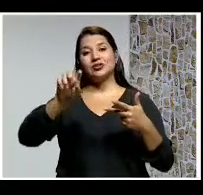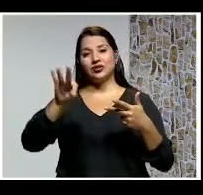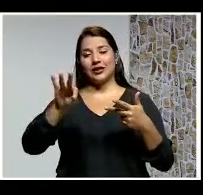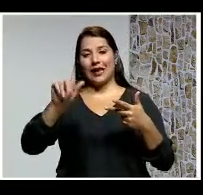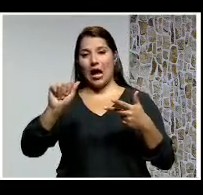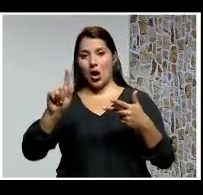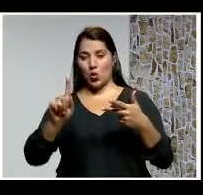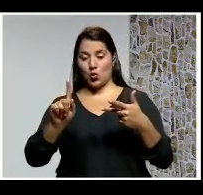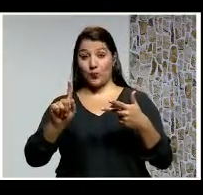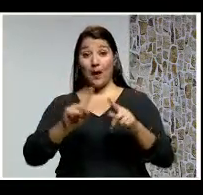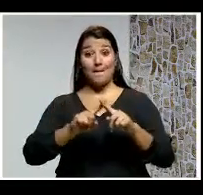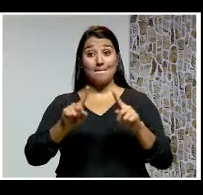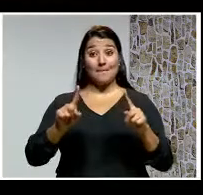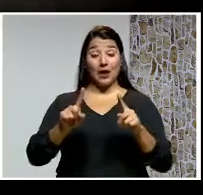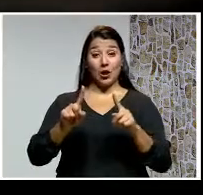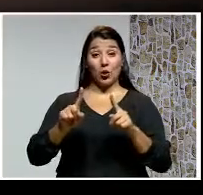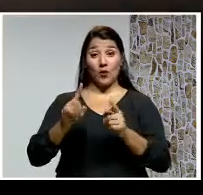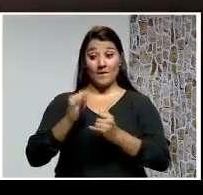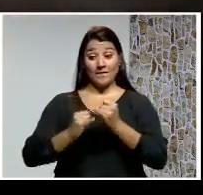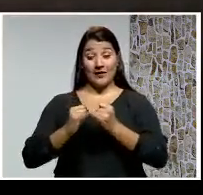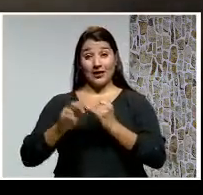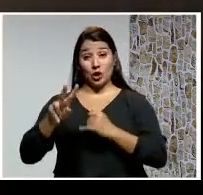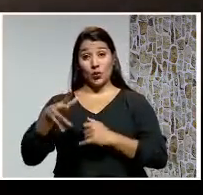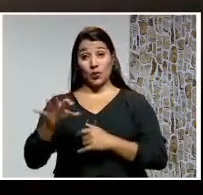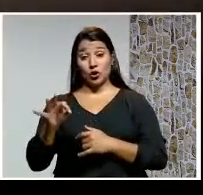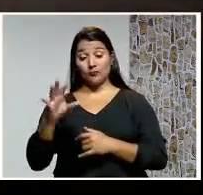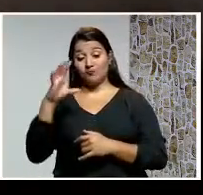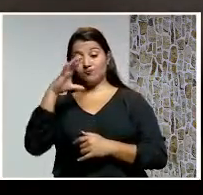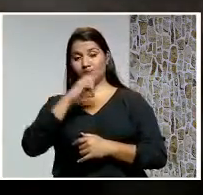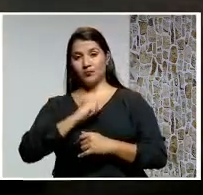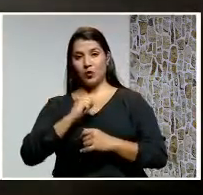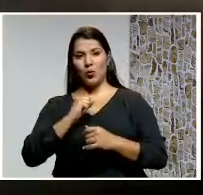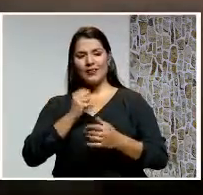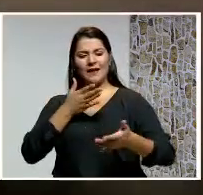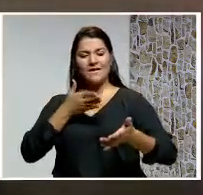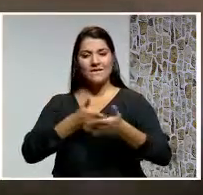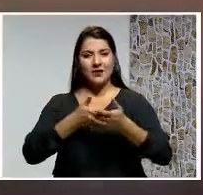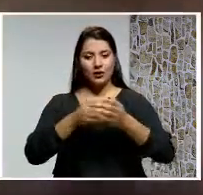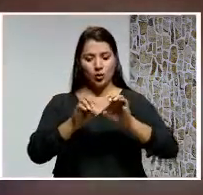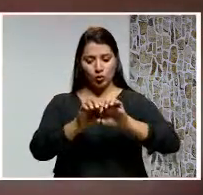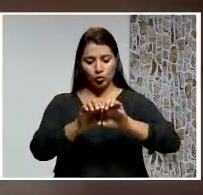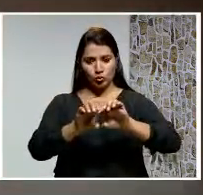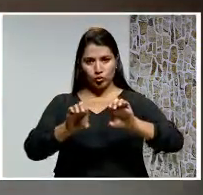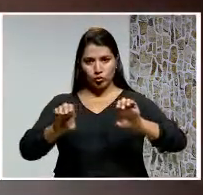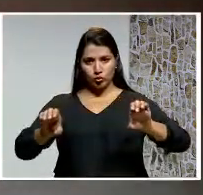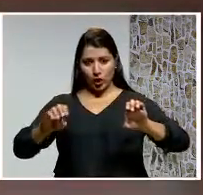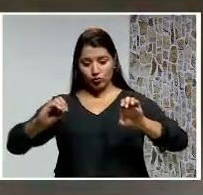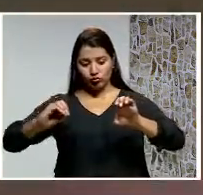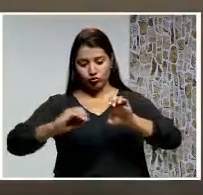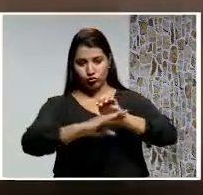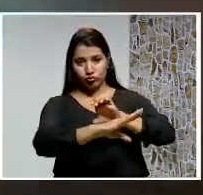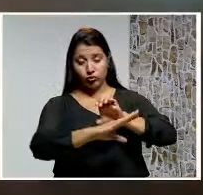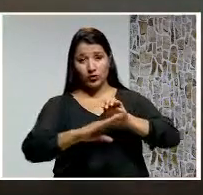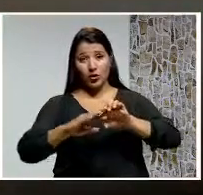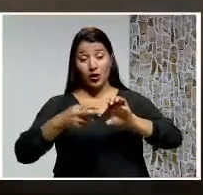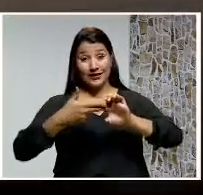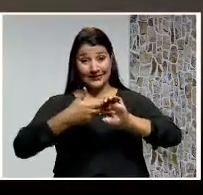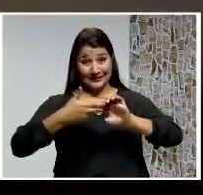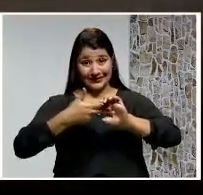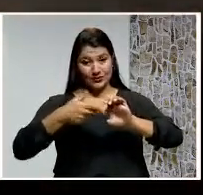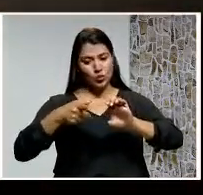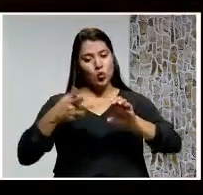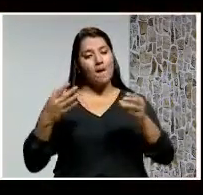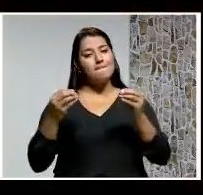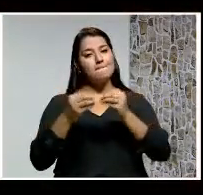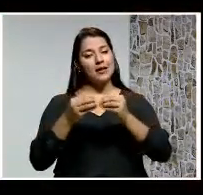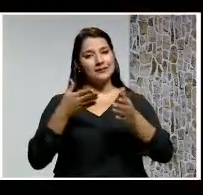del 2019 se detectó que los casos de daños al poliducto se duplicaron comparado con el año 2018, pero la cantidad